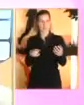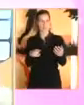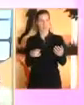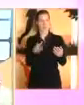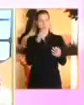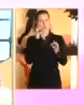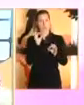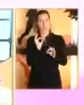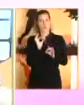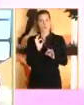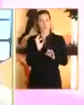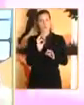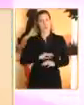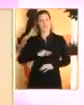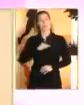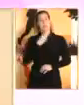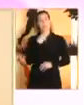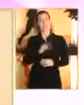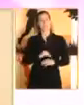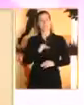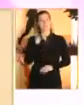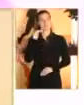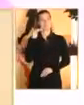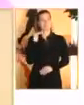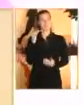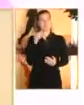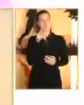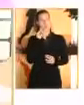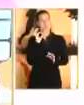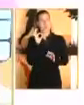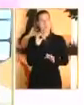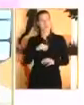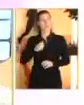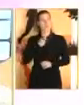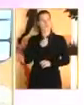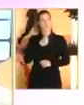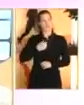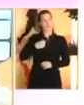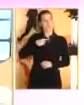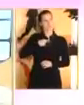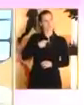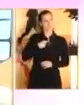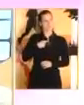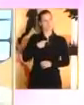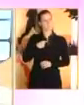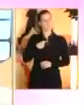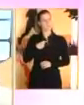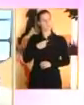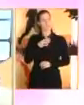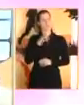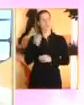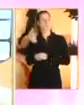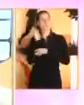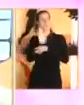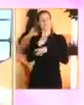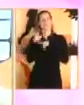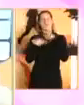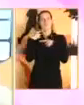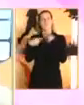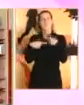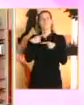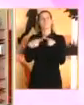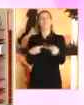cuidado, porque tenemos que ir con el micrófono, porque si no, no se va sí. a escuchar. Les presentamos a la familia. El